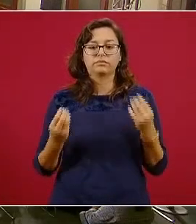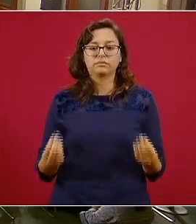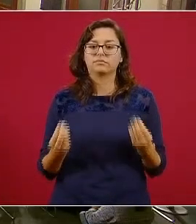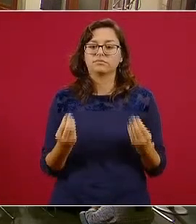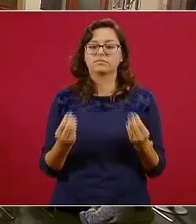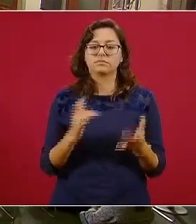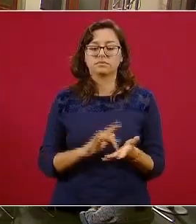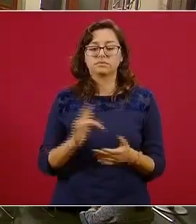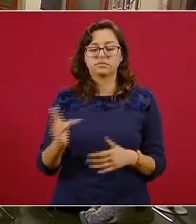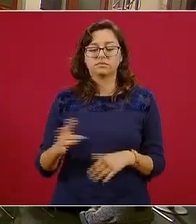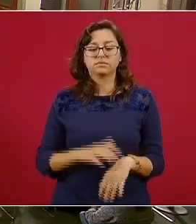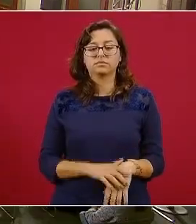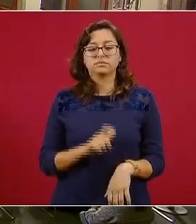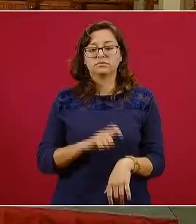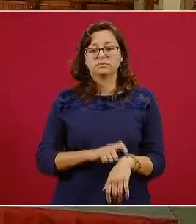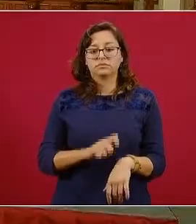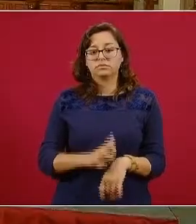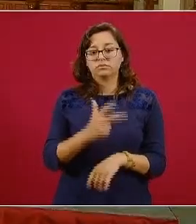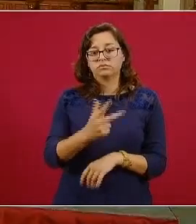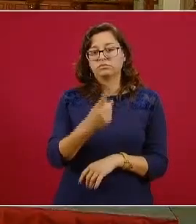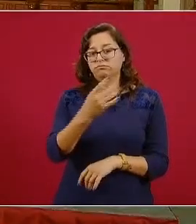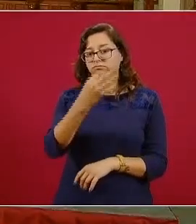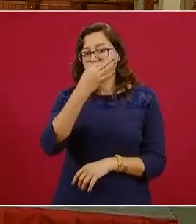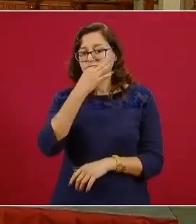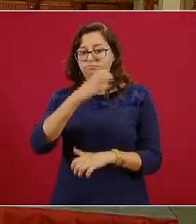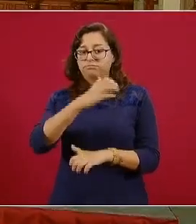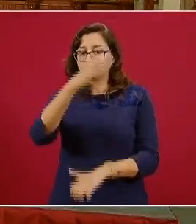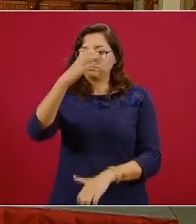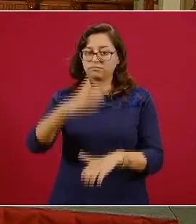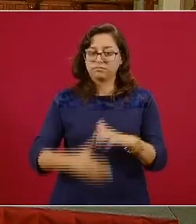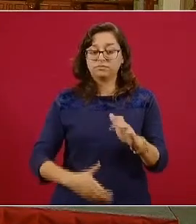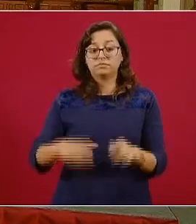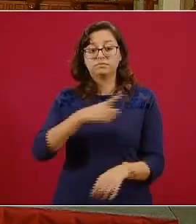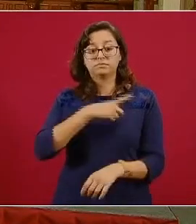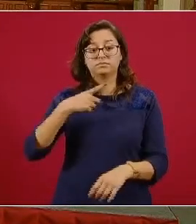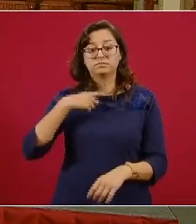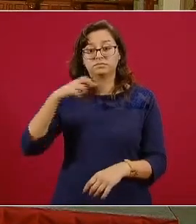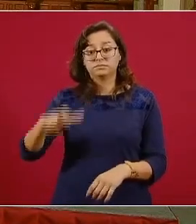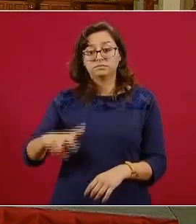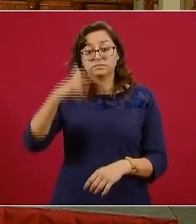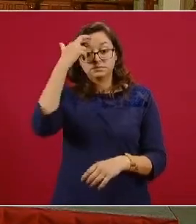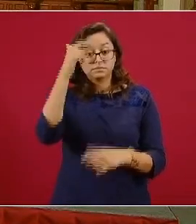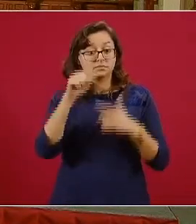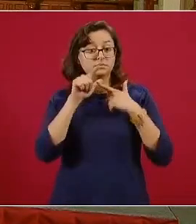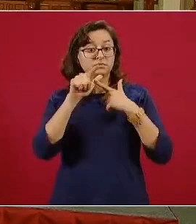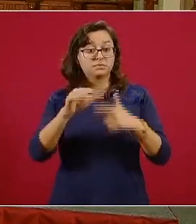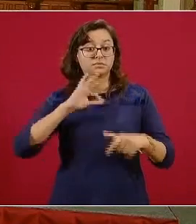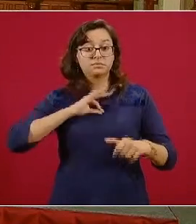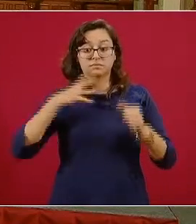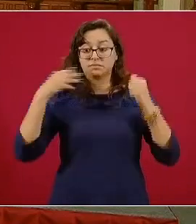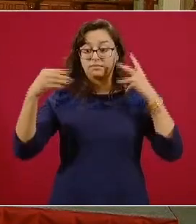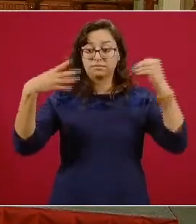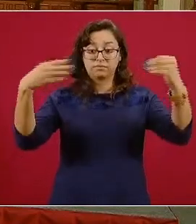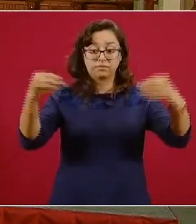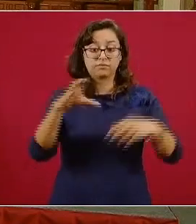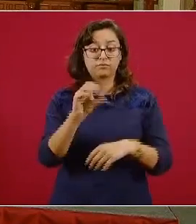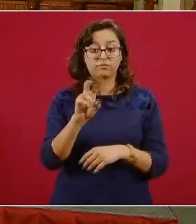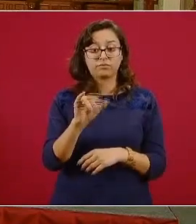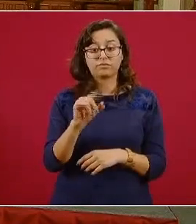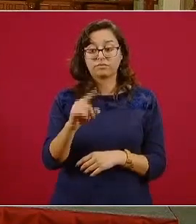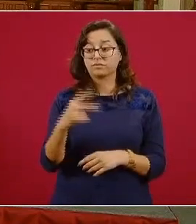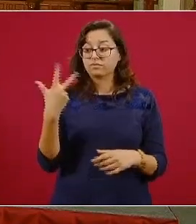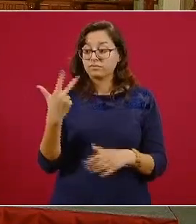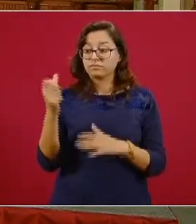gracias. Pues son las 20:01, aquí terminamos. Recordar que sigue la epidemia de COVID, llevamos ya 8 semanas a la